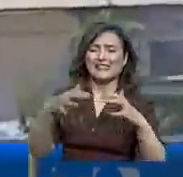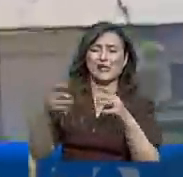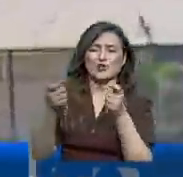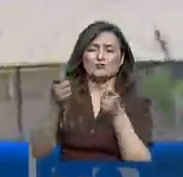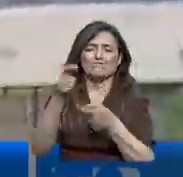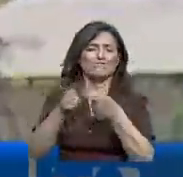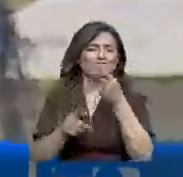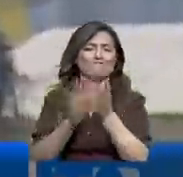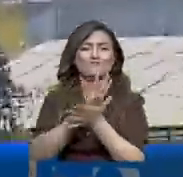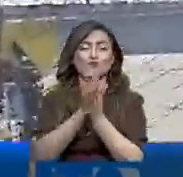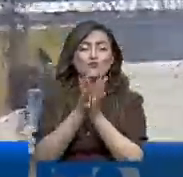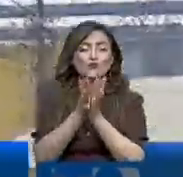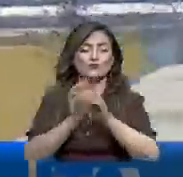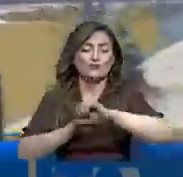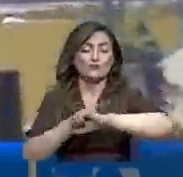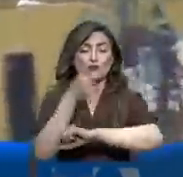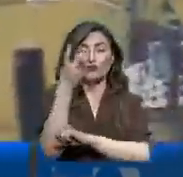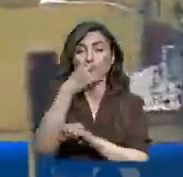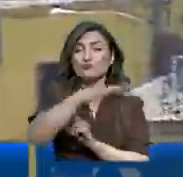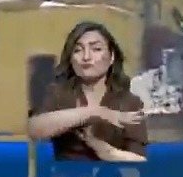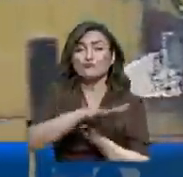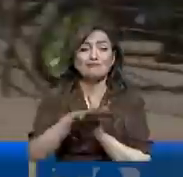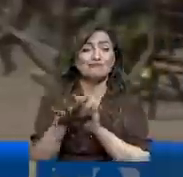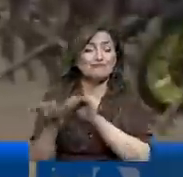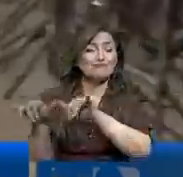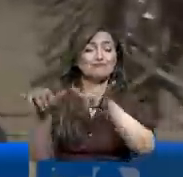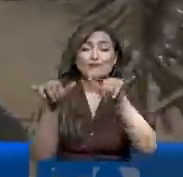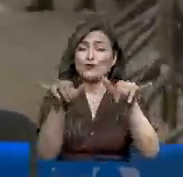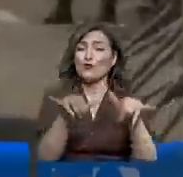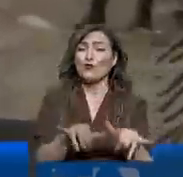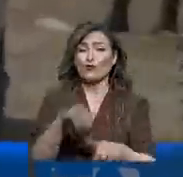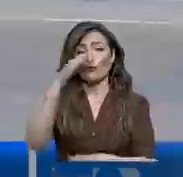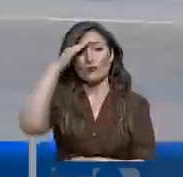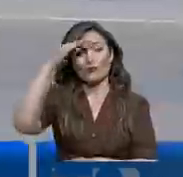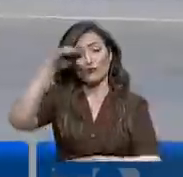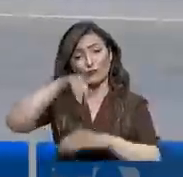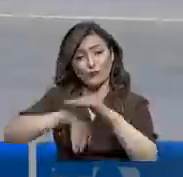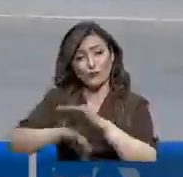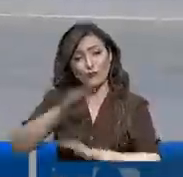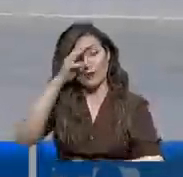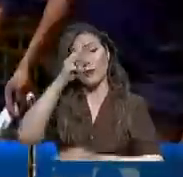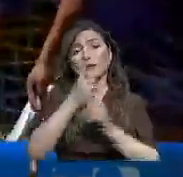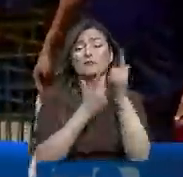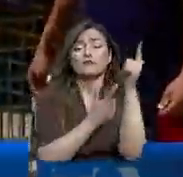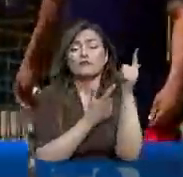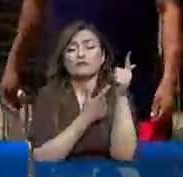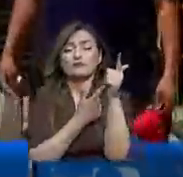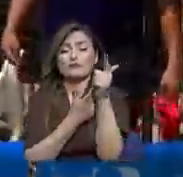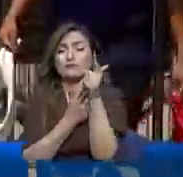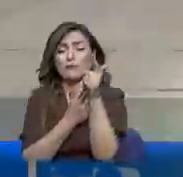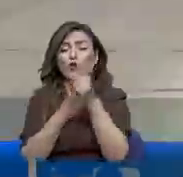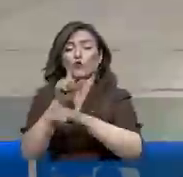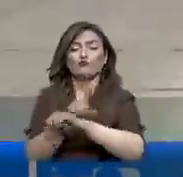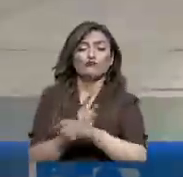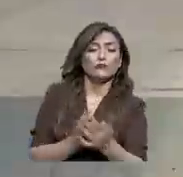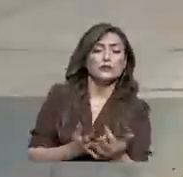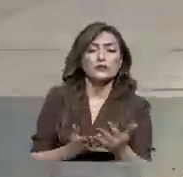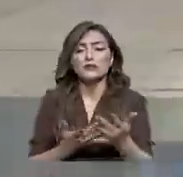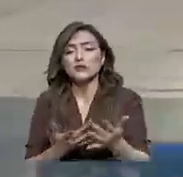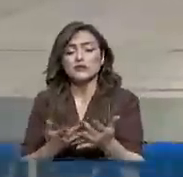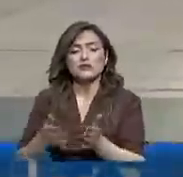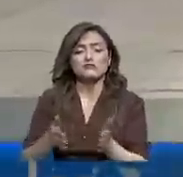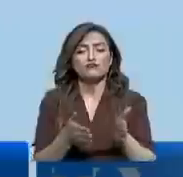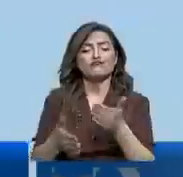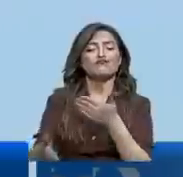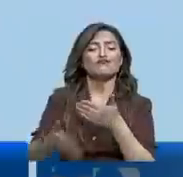estaban controlados pasado el mediodía el ambiente seguía igual policías entrando militares resguardando paramédicos esperando y las vías cerradas